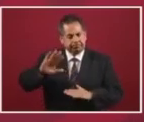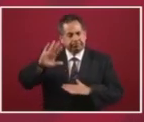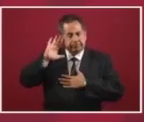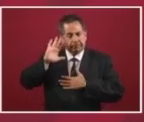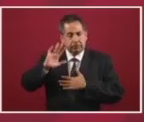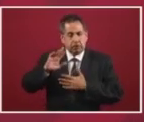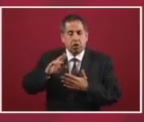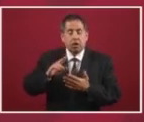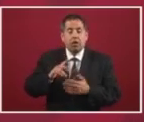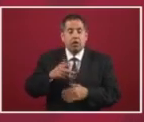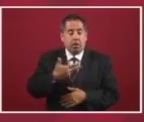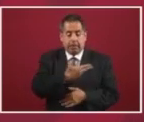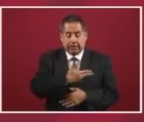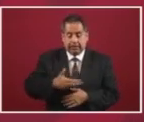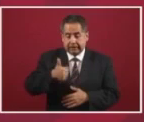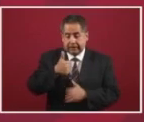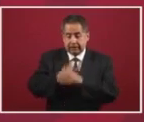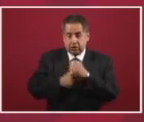reelección.